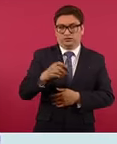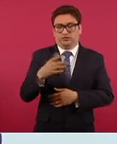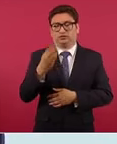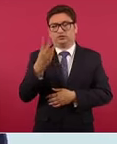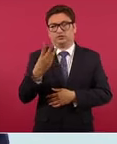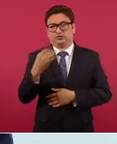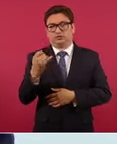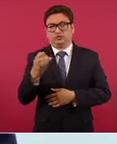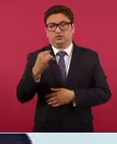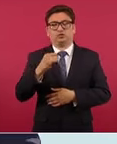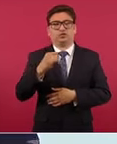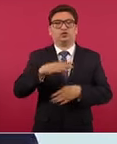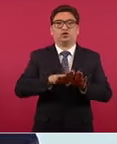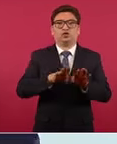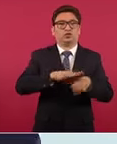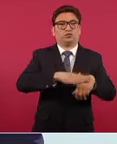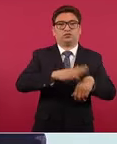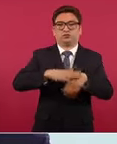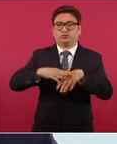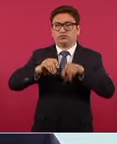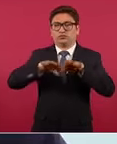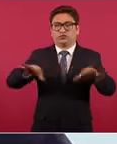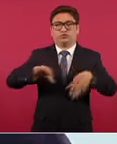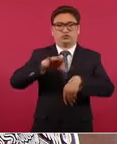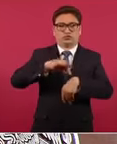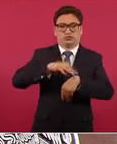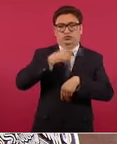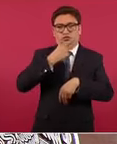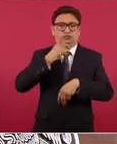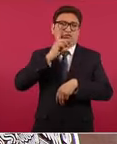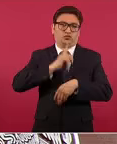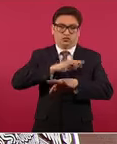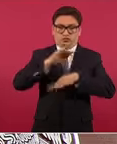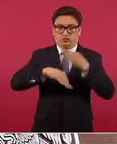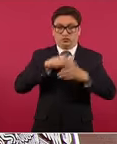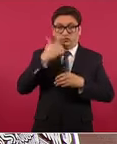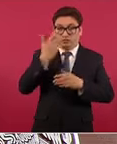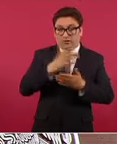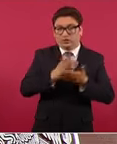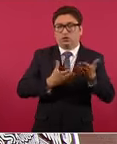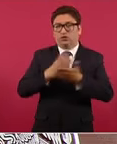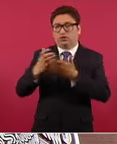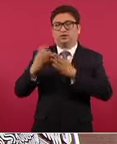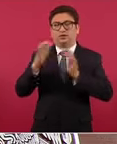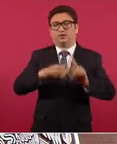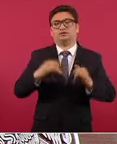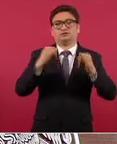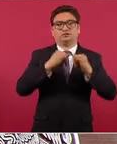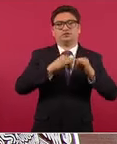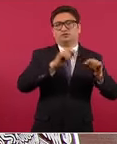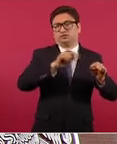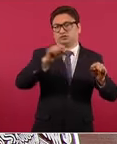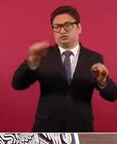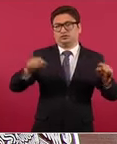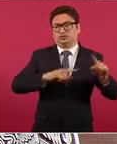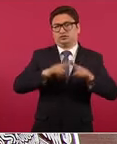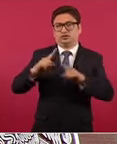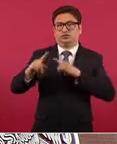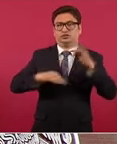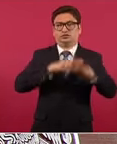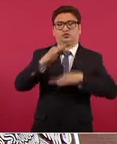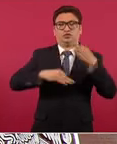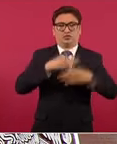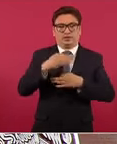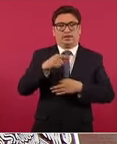la jornada nacional de reclutamiento de médicas y médicos especialistas este esfuerzo de todas las instituciones para cubrir las